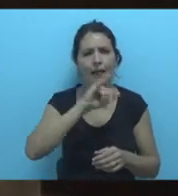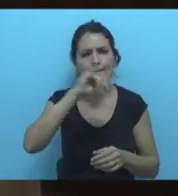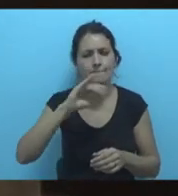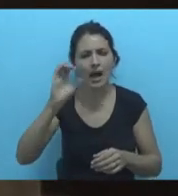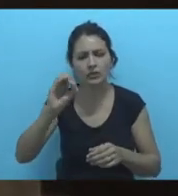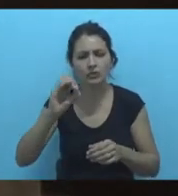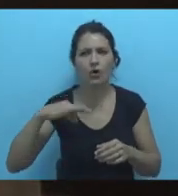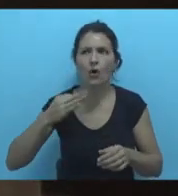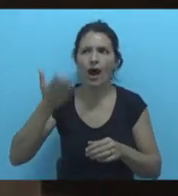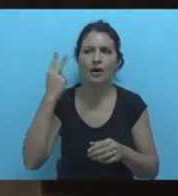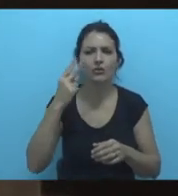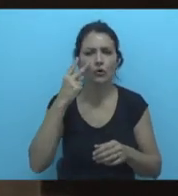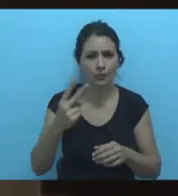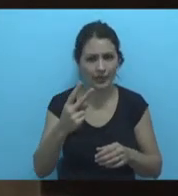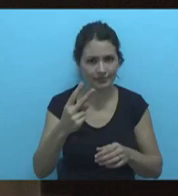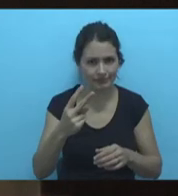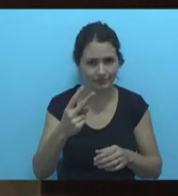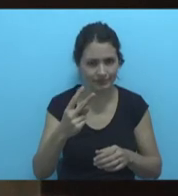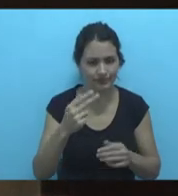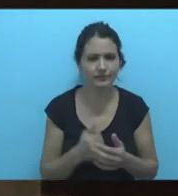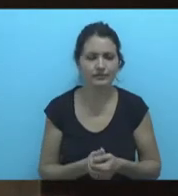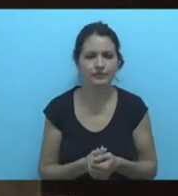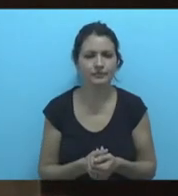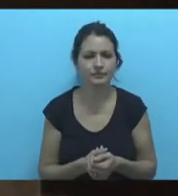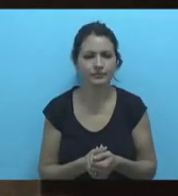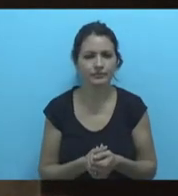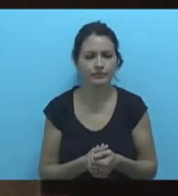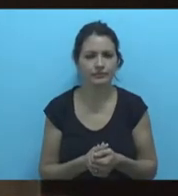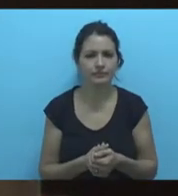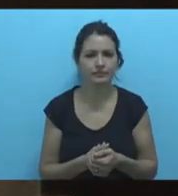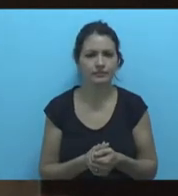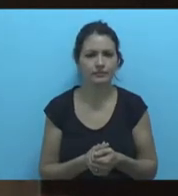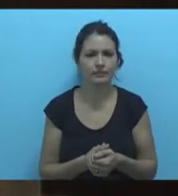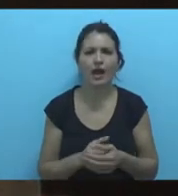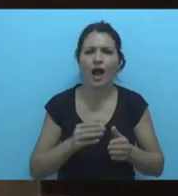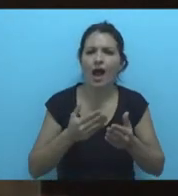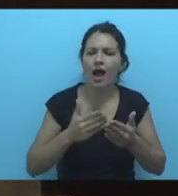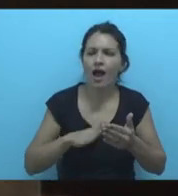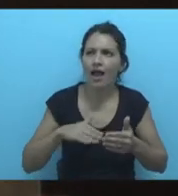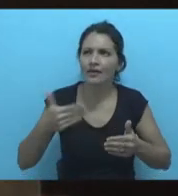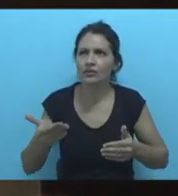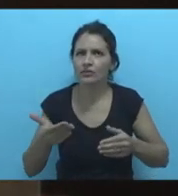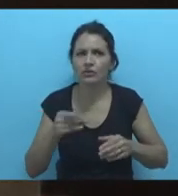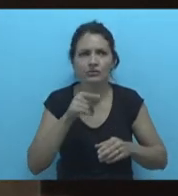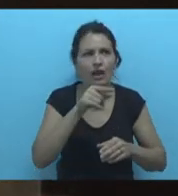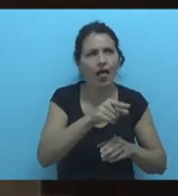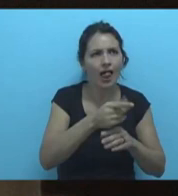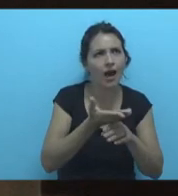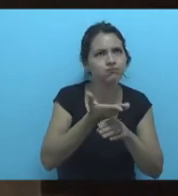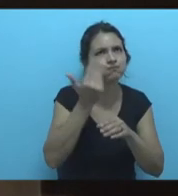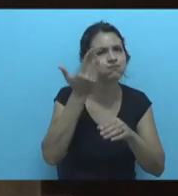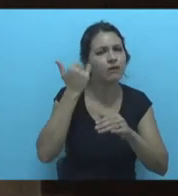año 2000. Con lo cual no solo tuvo un protagonismo de joven cuando era un activo